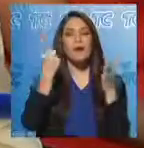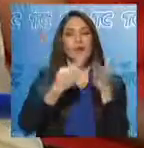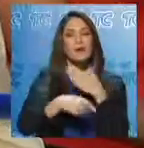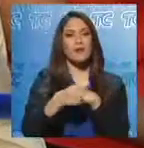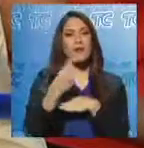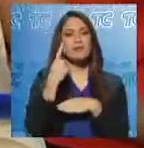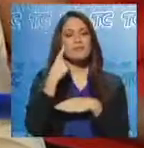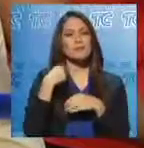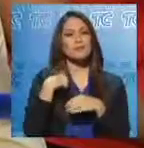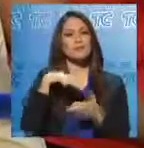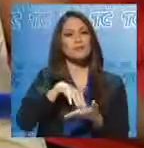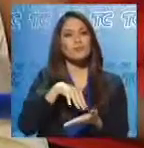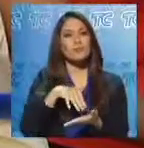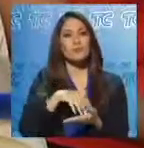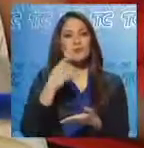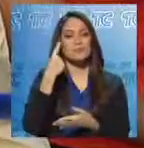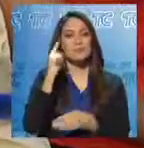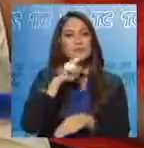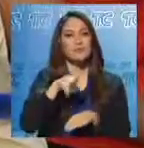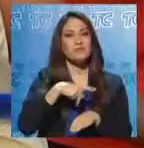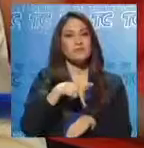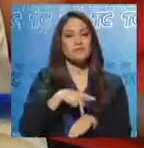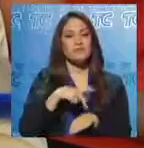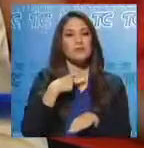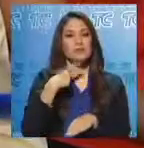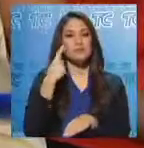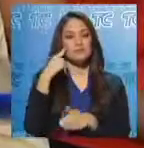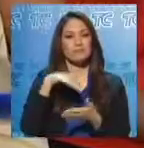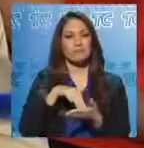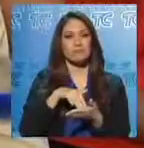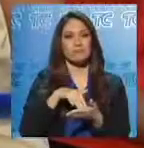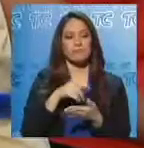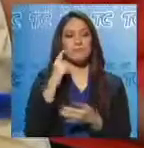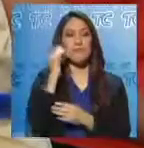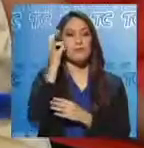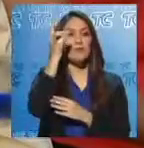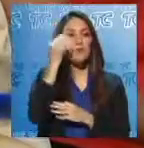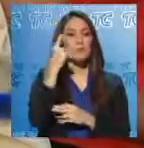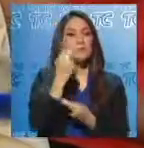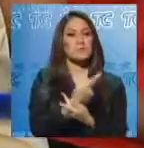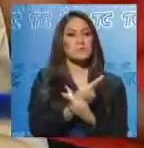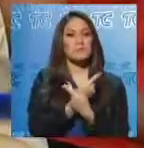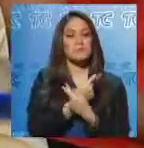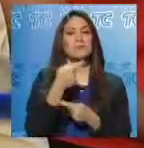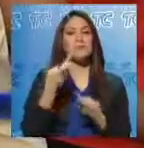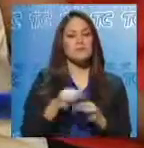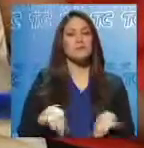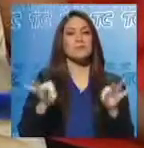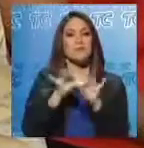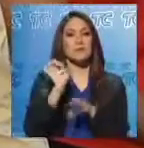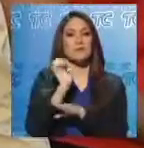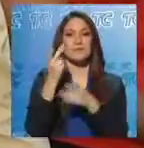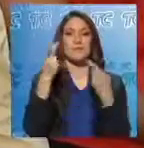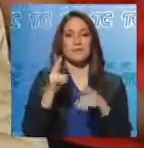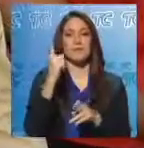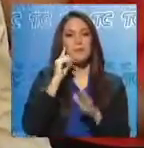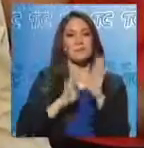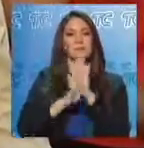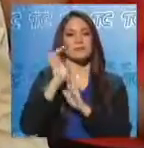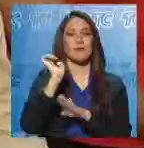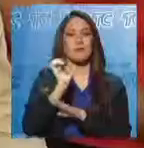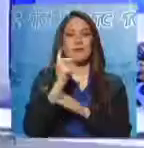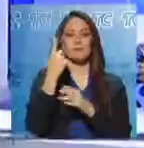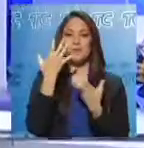que es la carrera que nosotros estamos escogiendo para nosotros, para el buen porvenir. Y importante el Ecuador, porque nos ayuda a avanzar como país que queremos